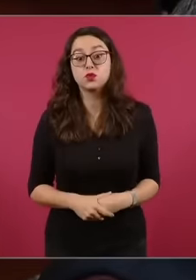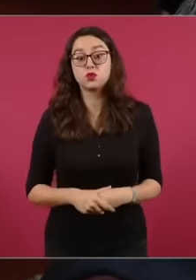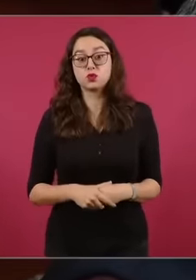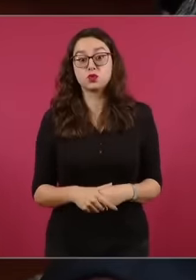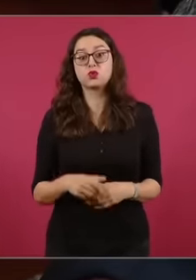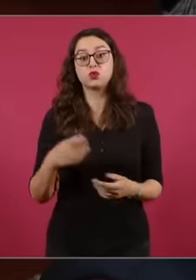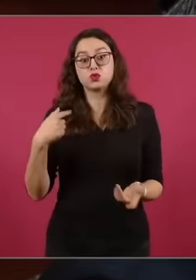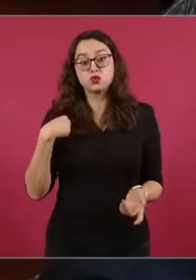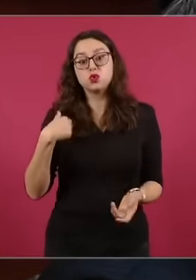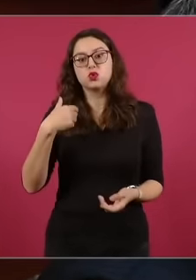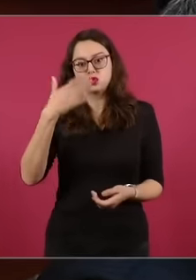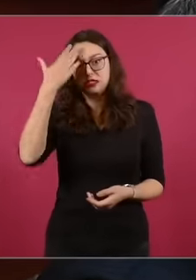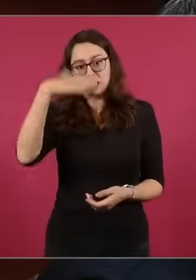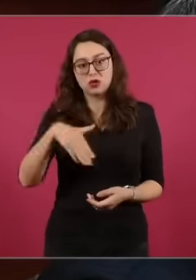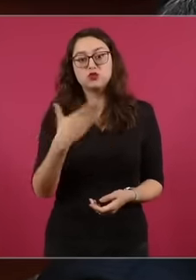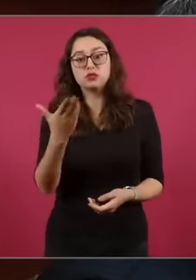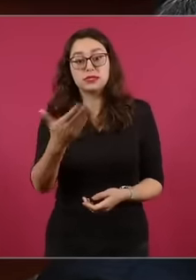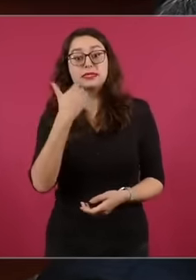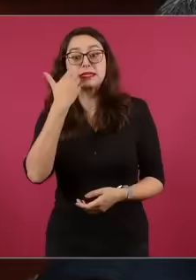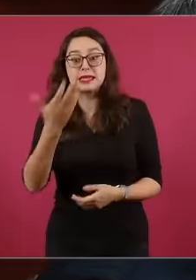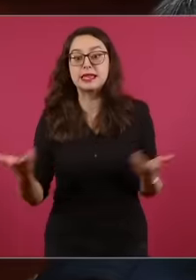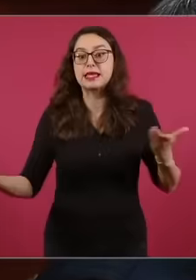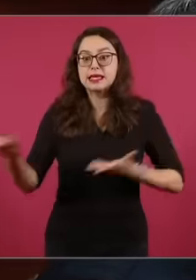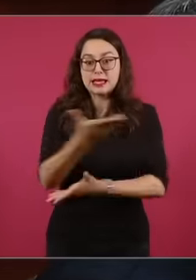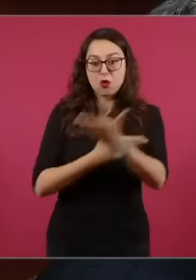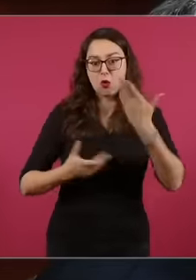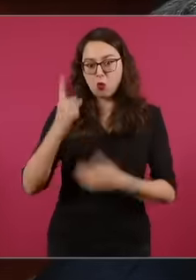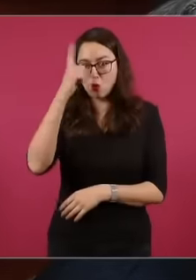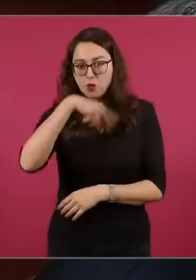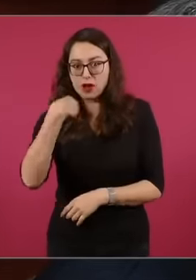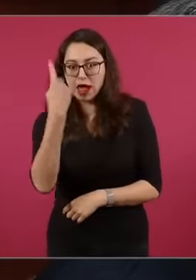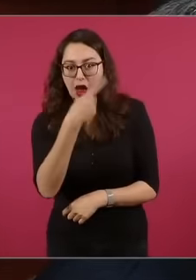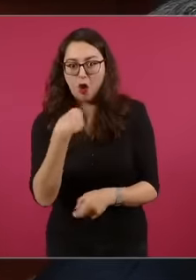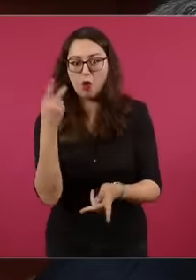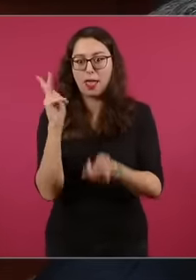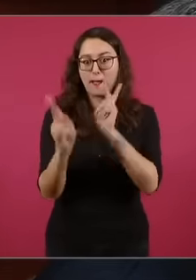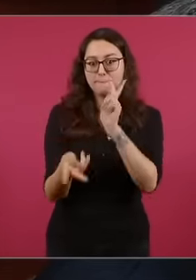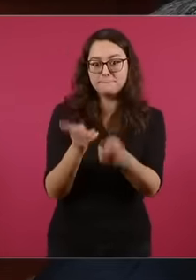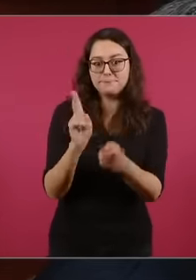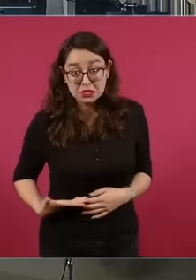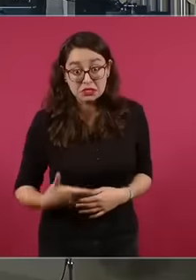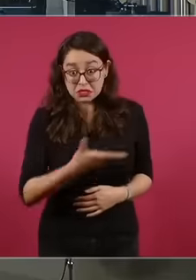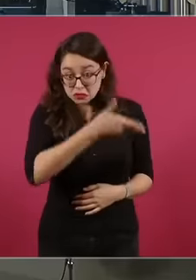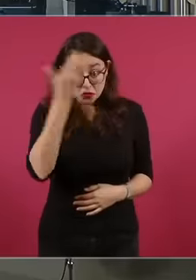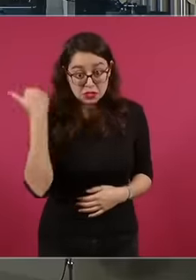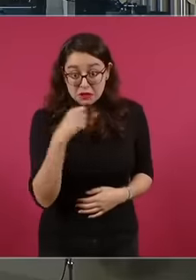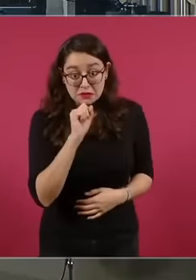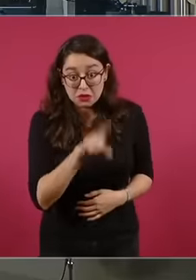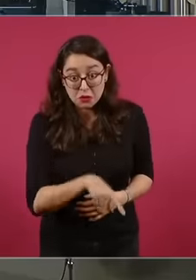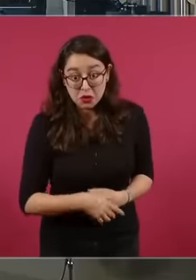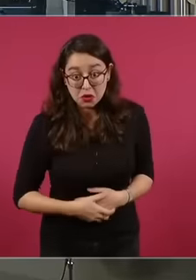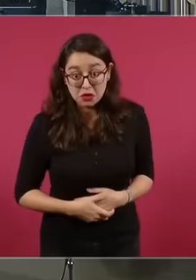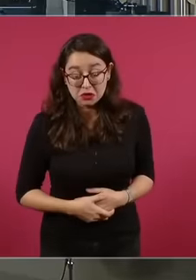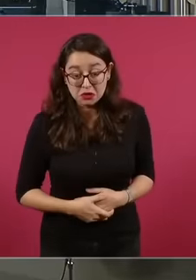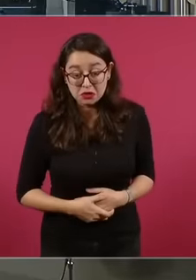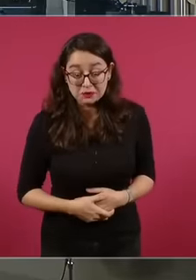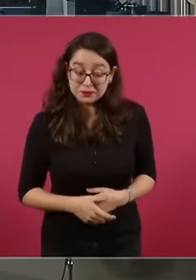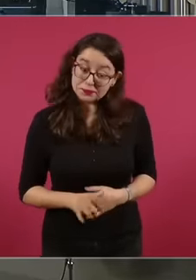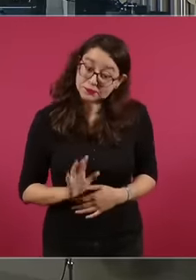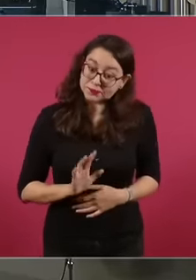pero aquí Jesús ya me anda limitando. Por eso respire profundo para que no me ponga nerviosa. El otro